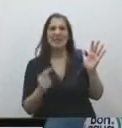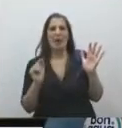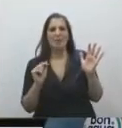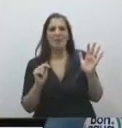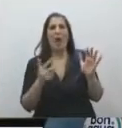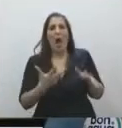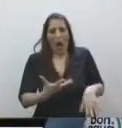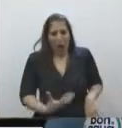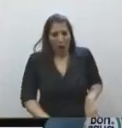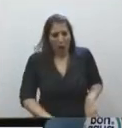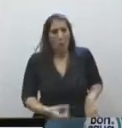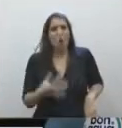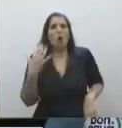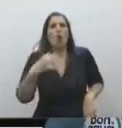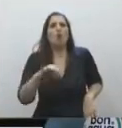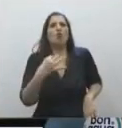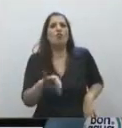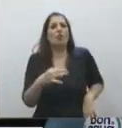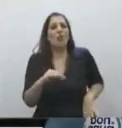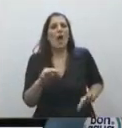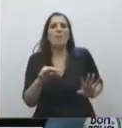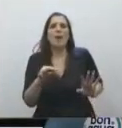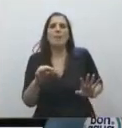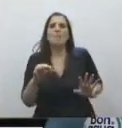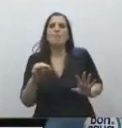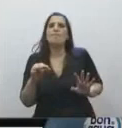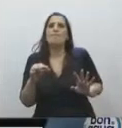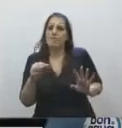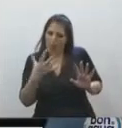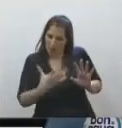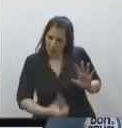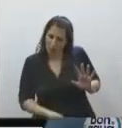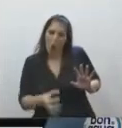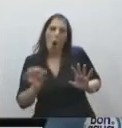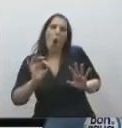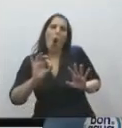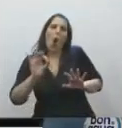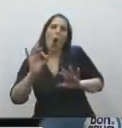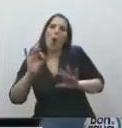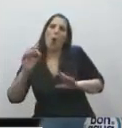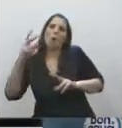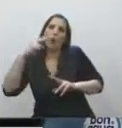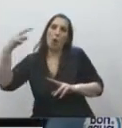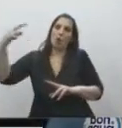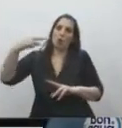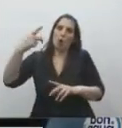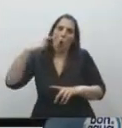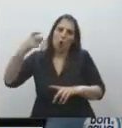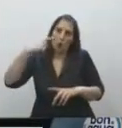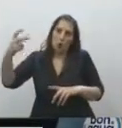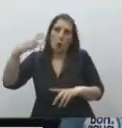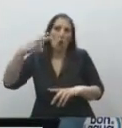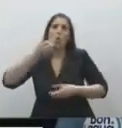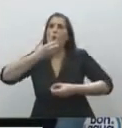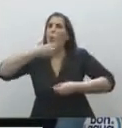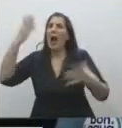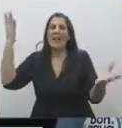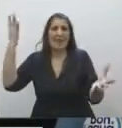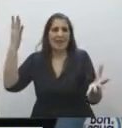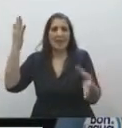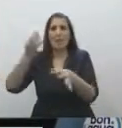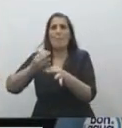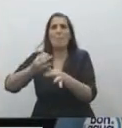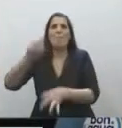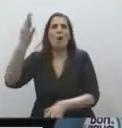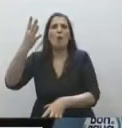INADI, lo promueve. Entonces hay una contradicción constante. Contradicción que, bueno, en esto, bueno, uno como política, a